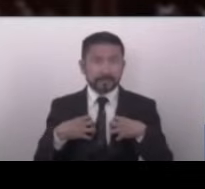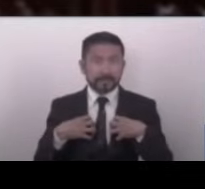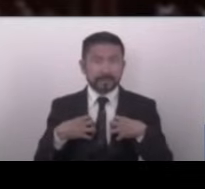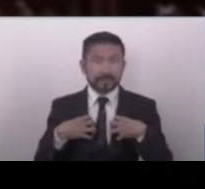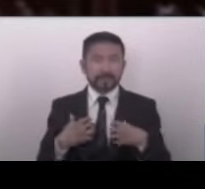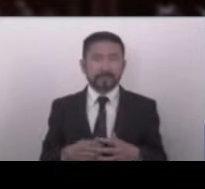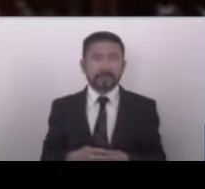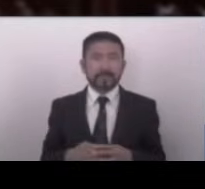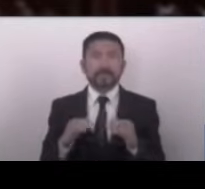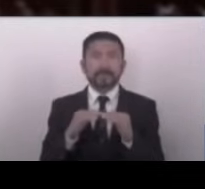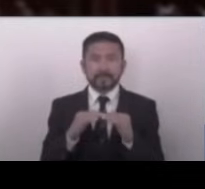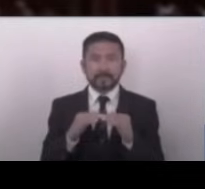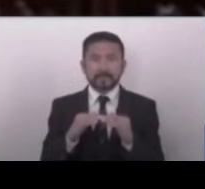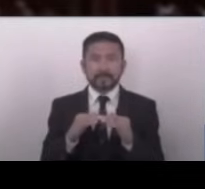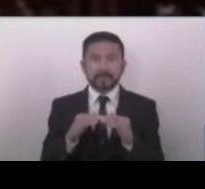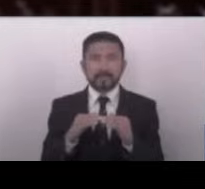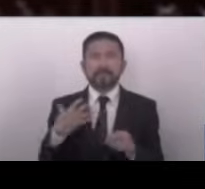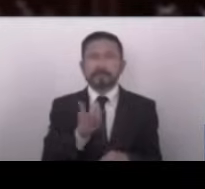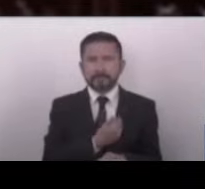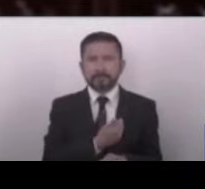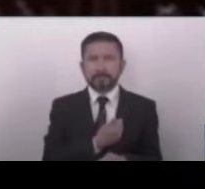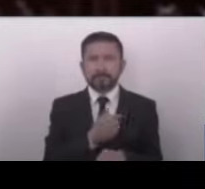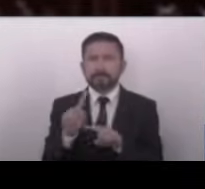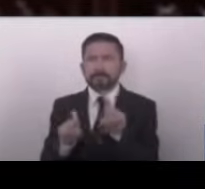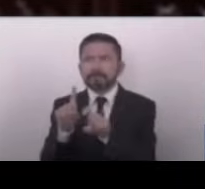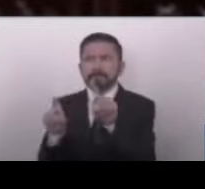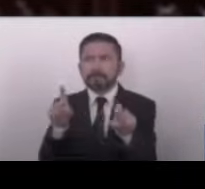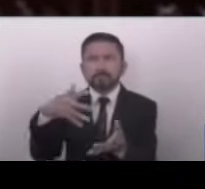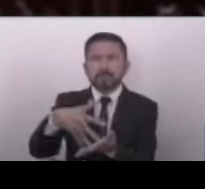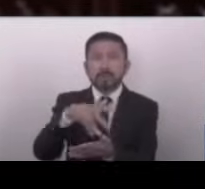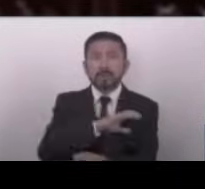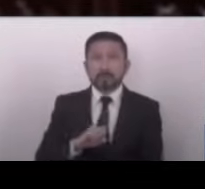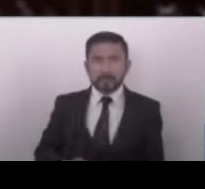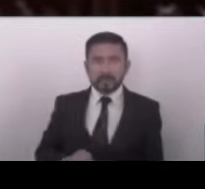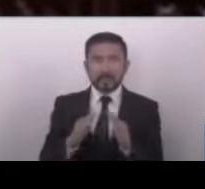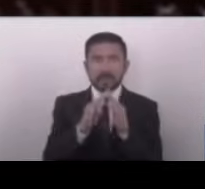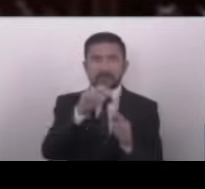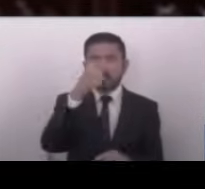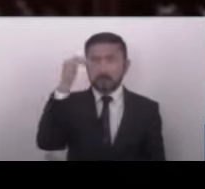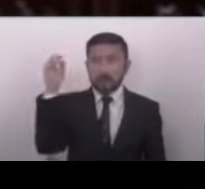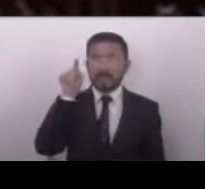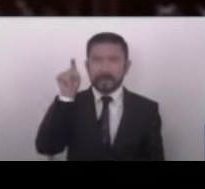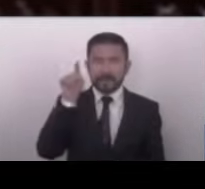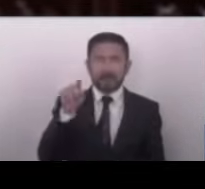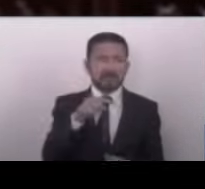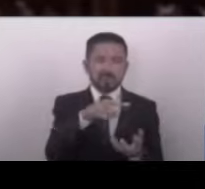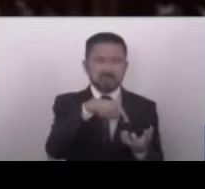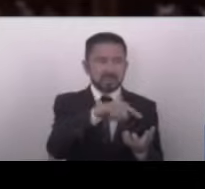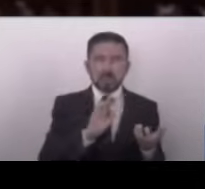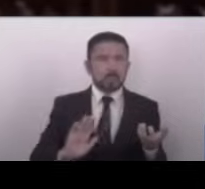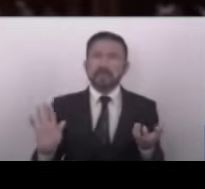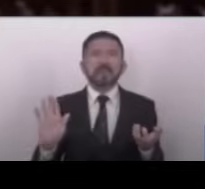de nuestros casos sino que también vamos y les consultamos a ellos y eso creo que es algo que ustedes como oposición nunca